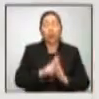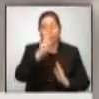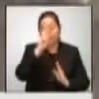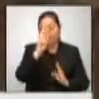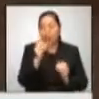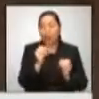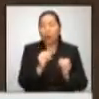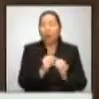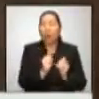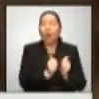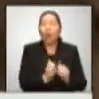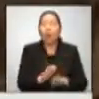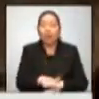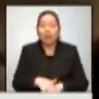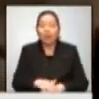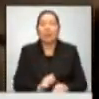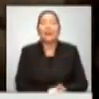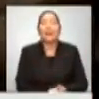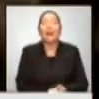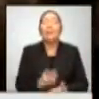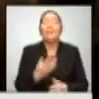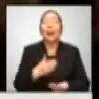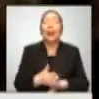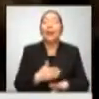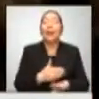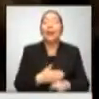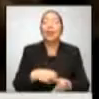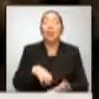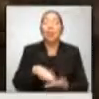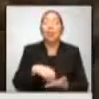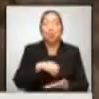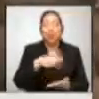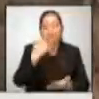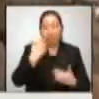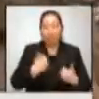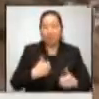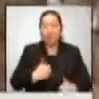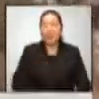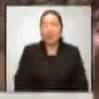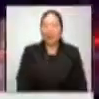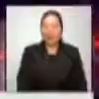con la Coordinadora Nacional para el Desarrollo de Pueblos Afroperuanos.